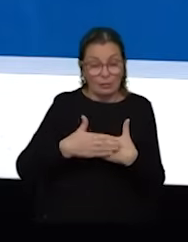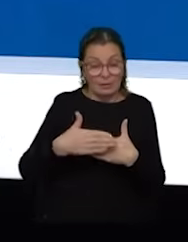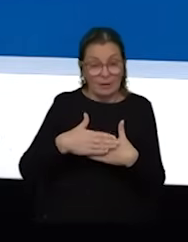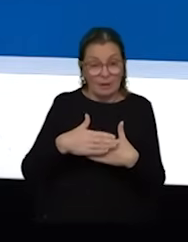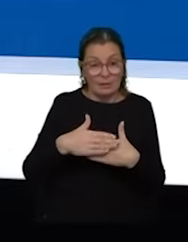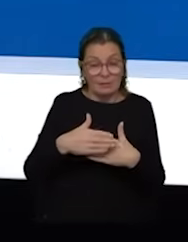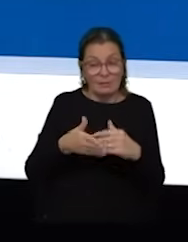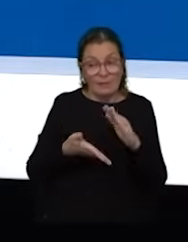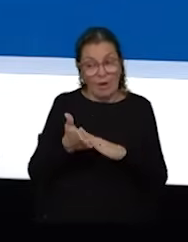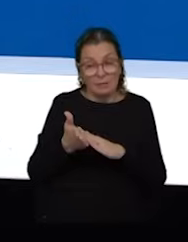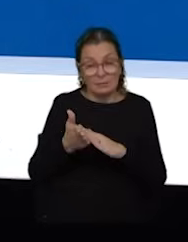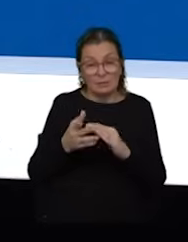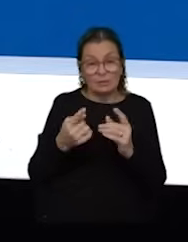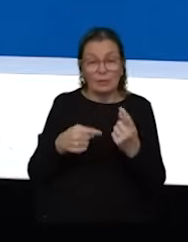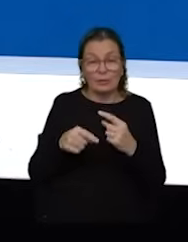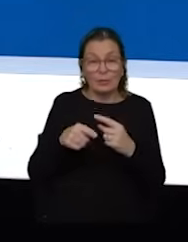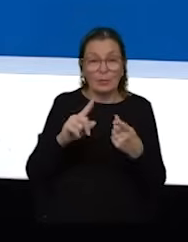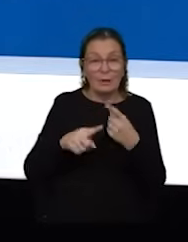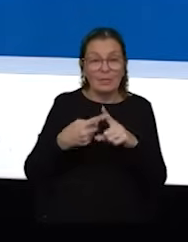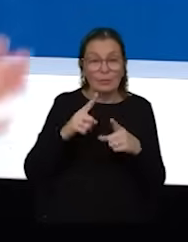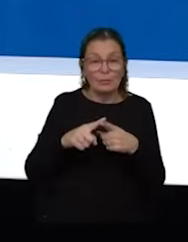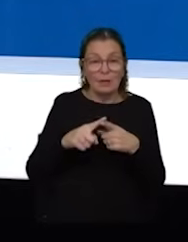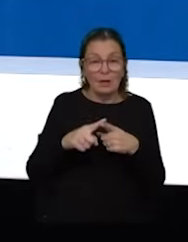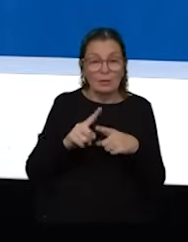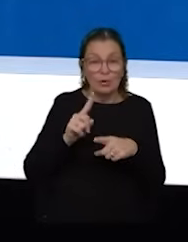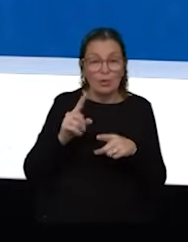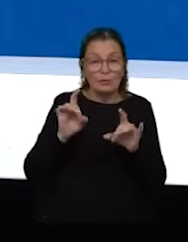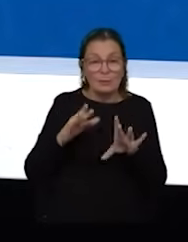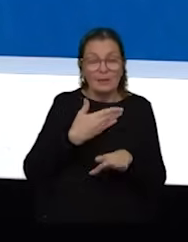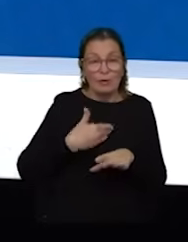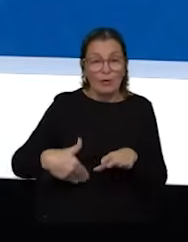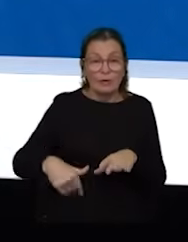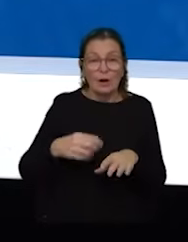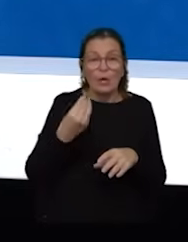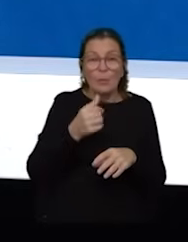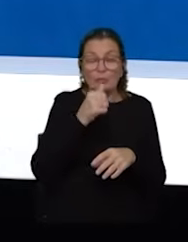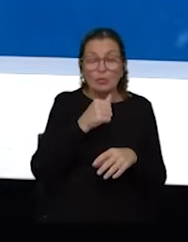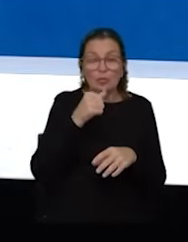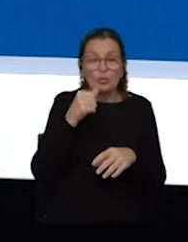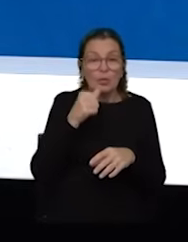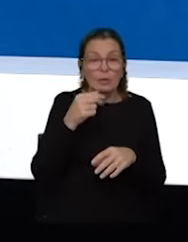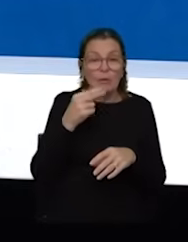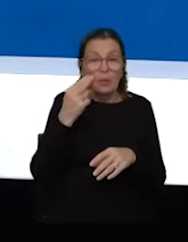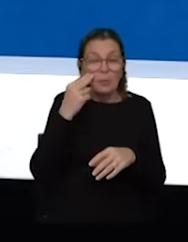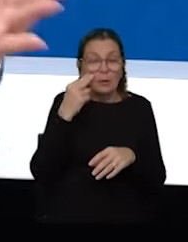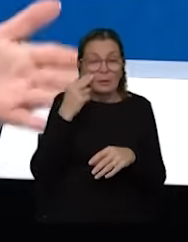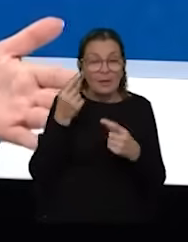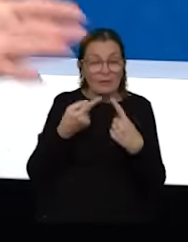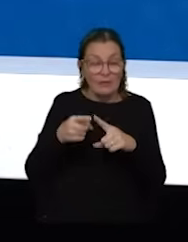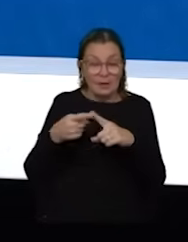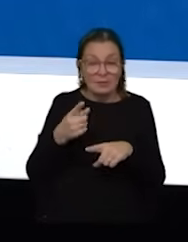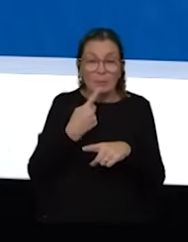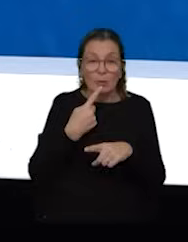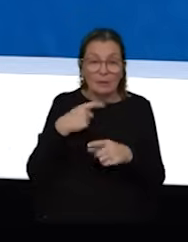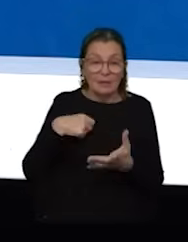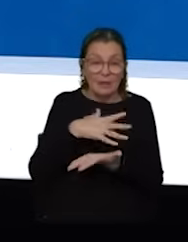no entonces Esta es una discusión que no ha tenido Solo este gobierno de Cómo resolver a través de la implementación de diferentes políticas